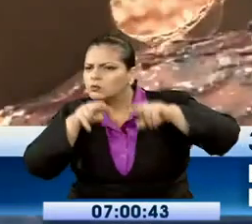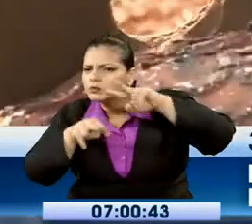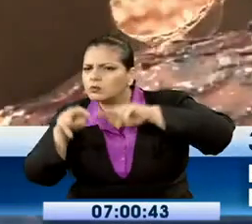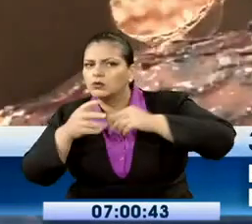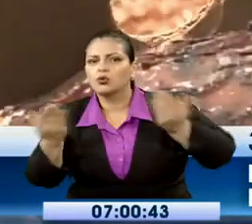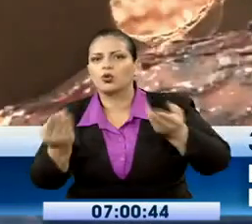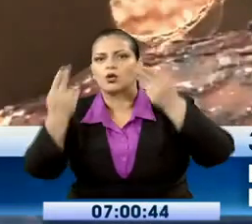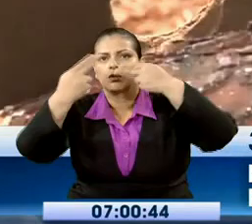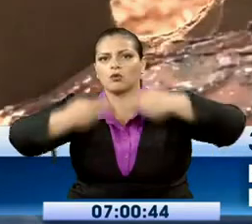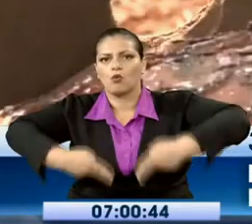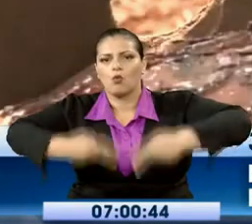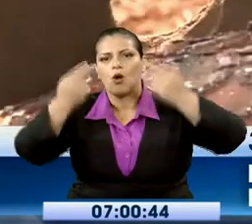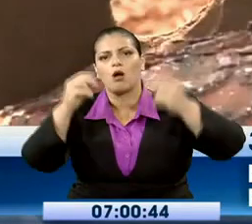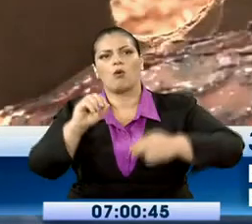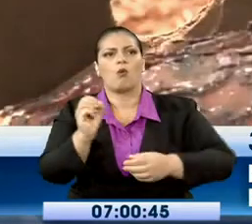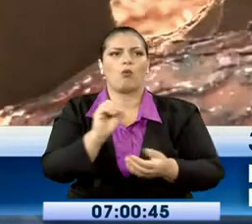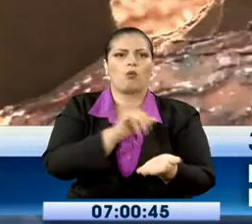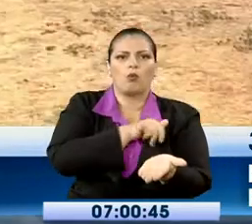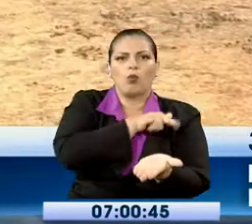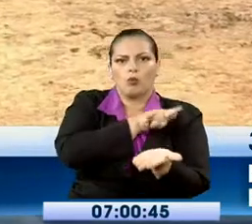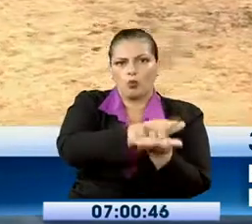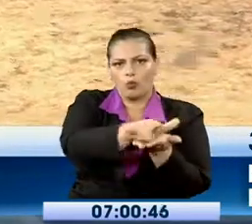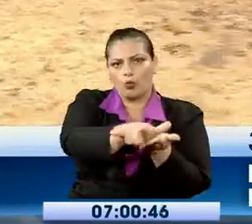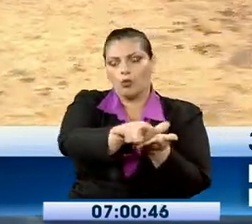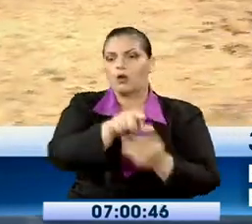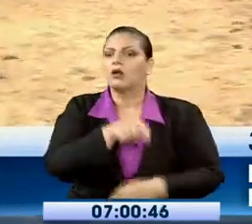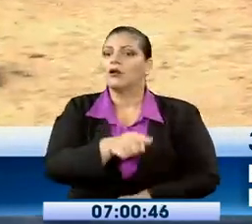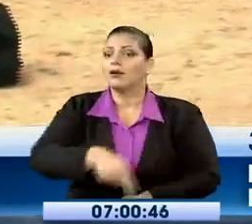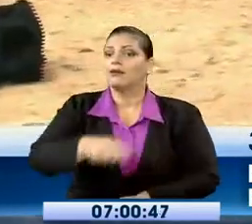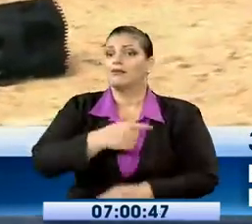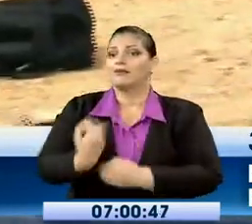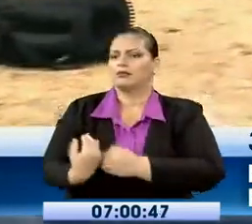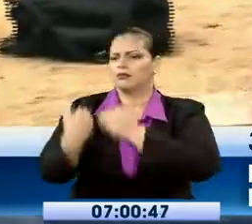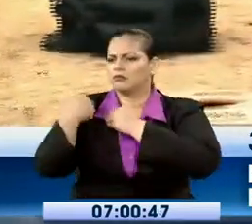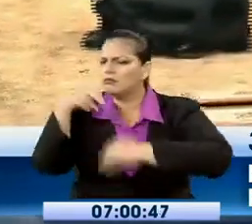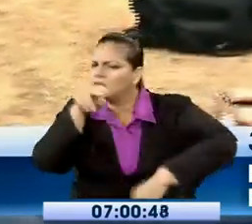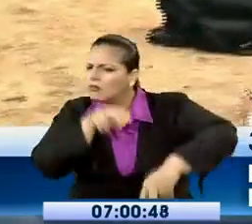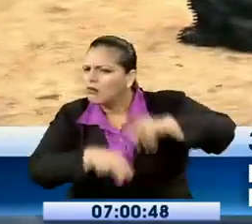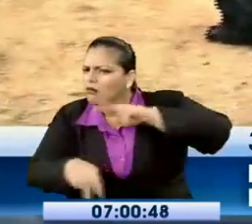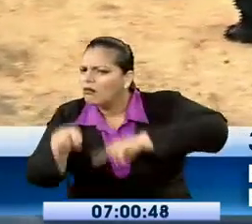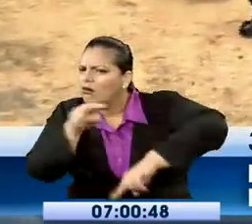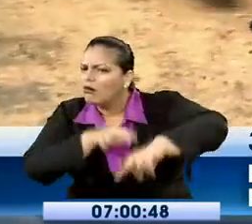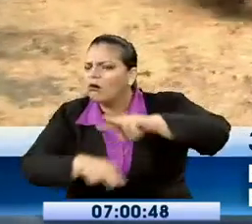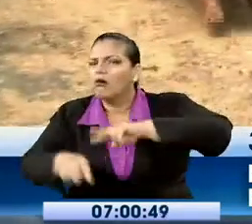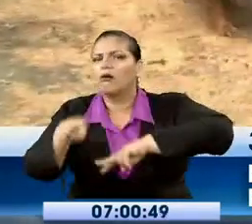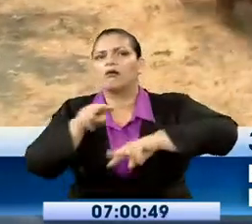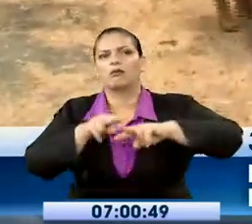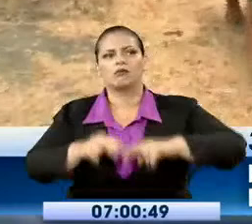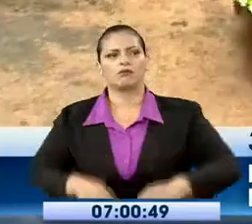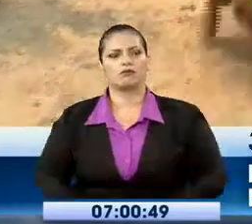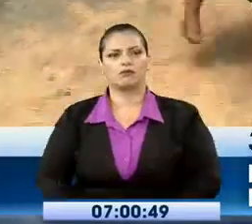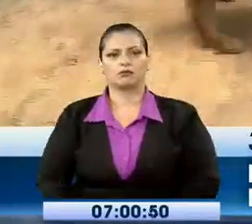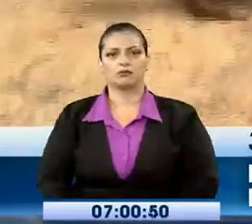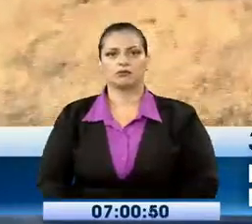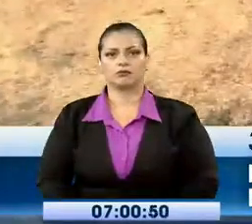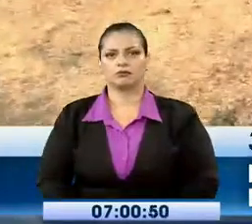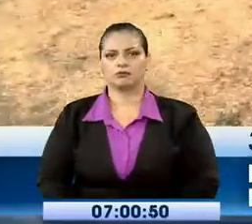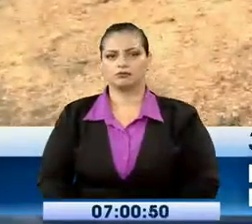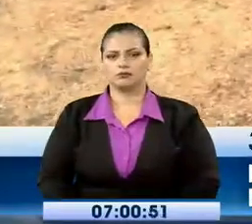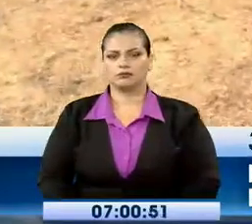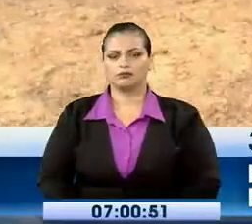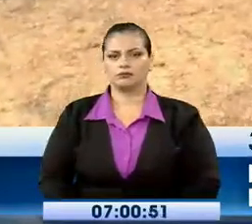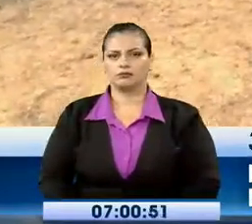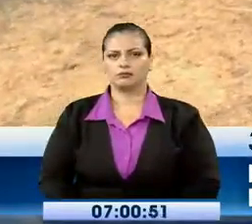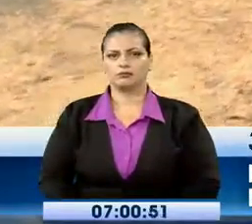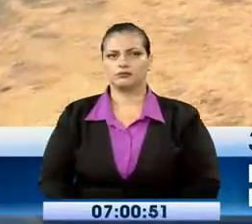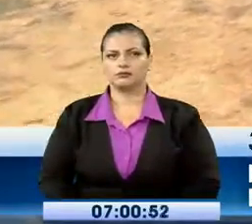Centro Regional de Adiestramiento Canino, fueron quienes descubrieron la carga ilícita, para la cual se utilizaron fibras plásticas